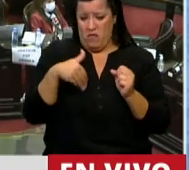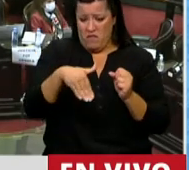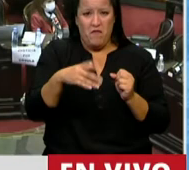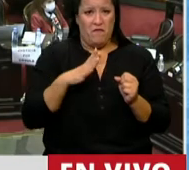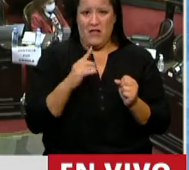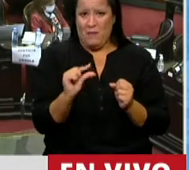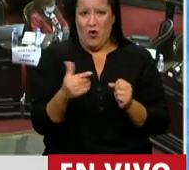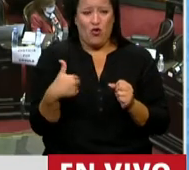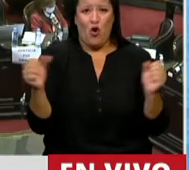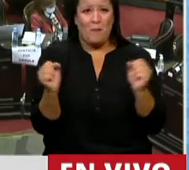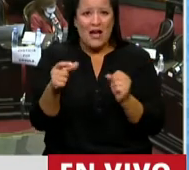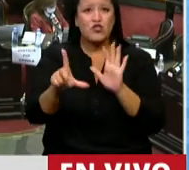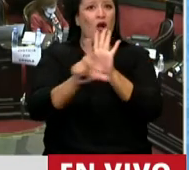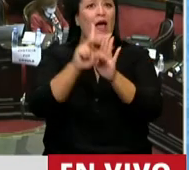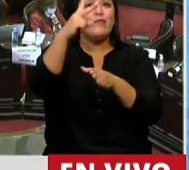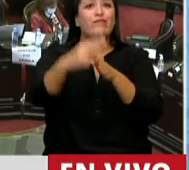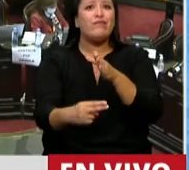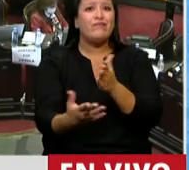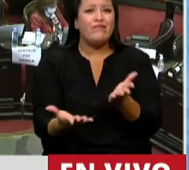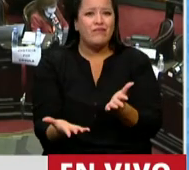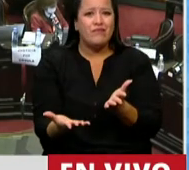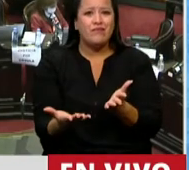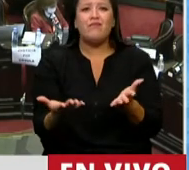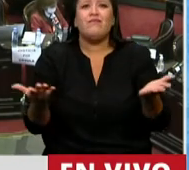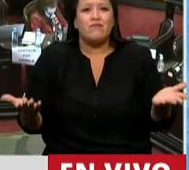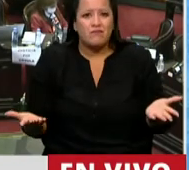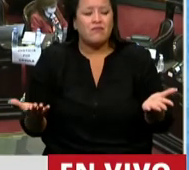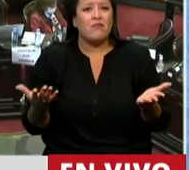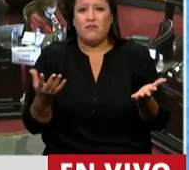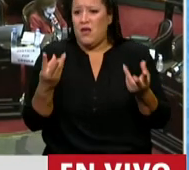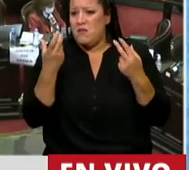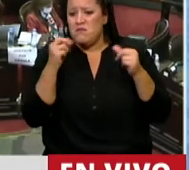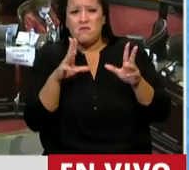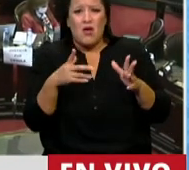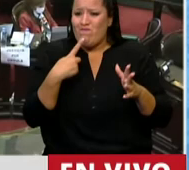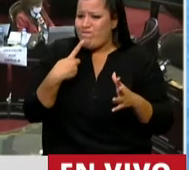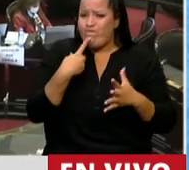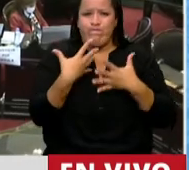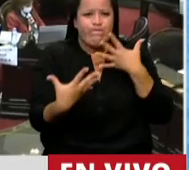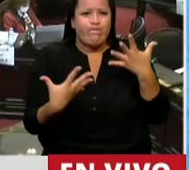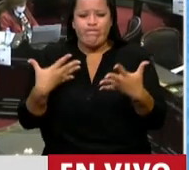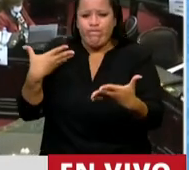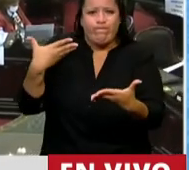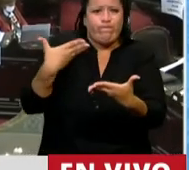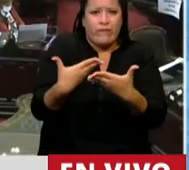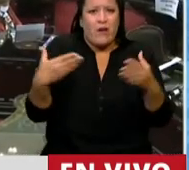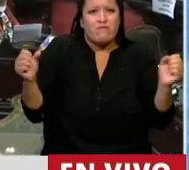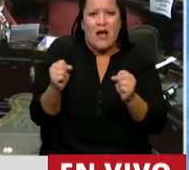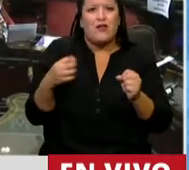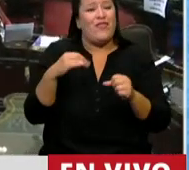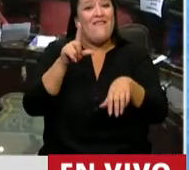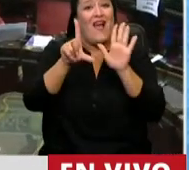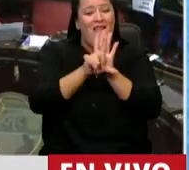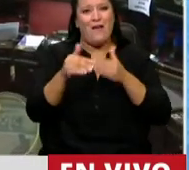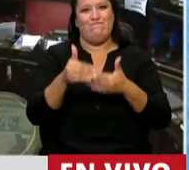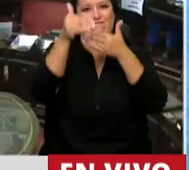esquina, la ley vence. Y no hay peor situación de incerteza que no contar con la prórroga de esta